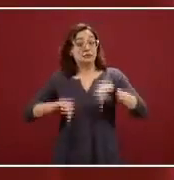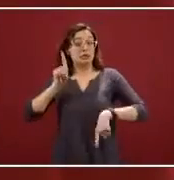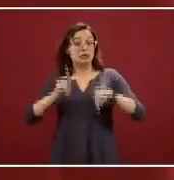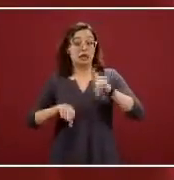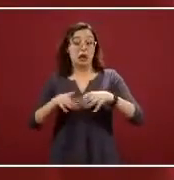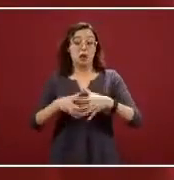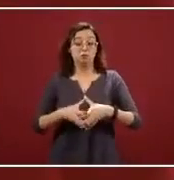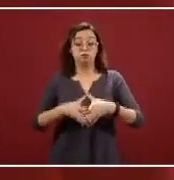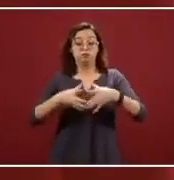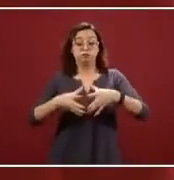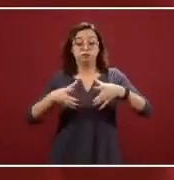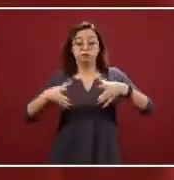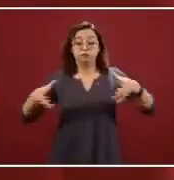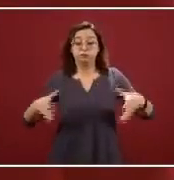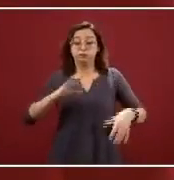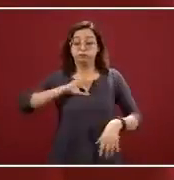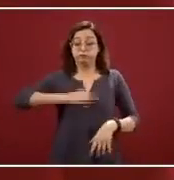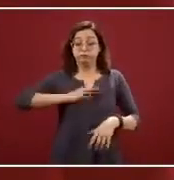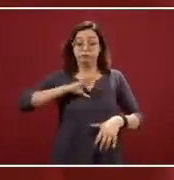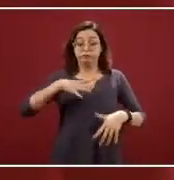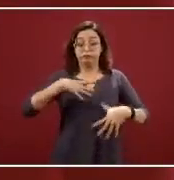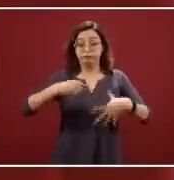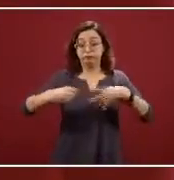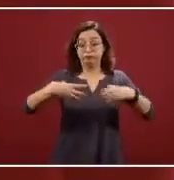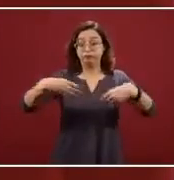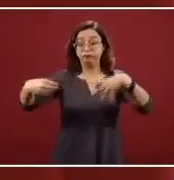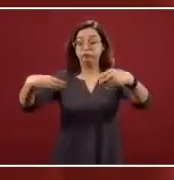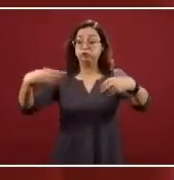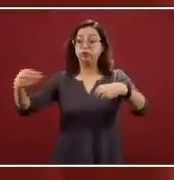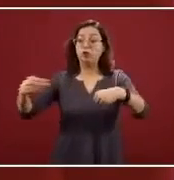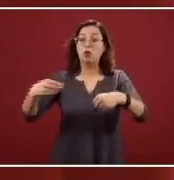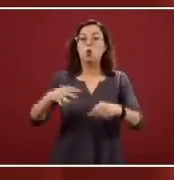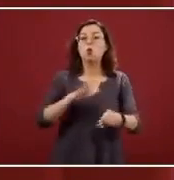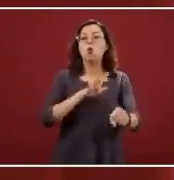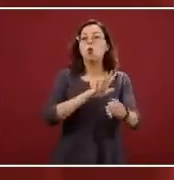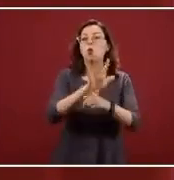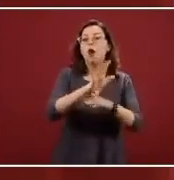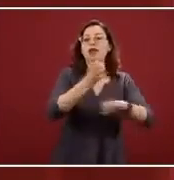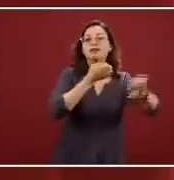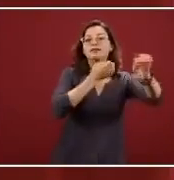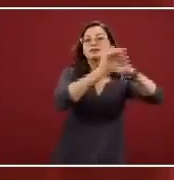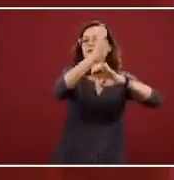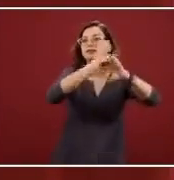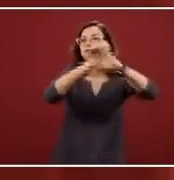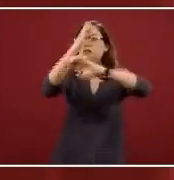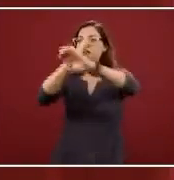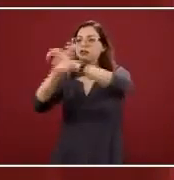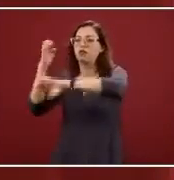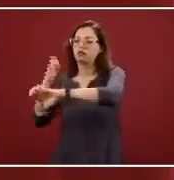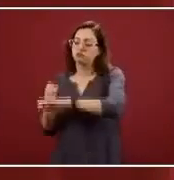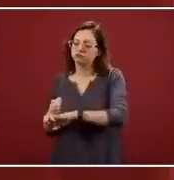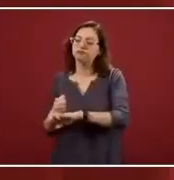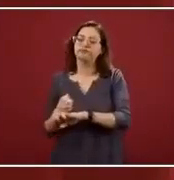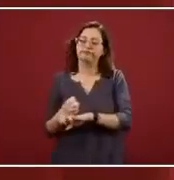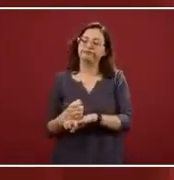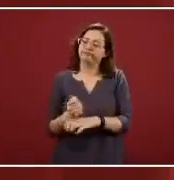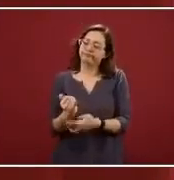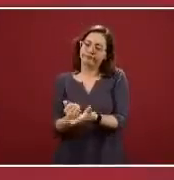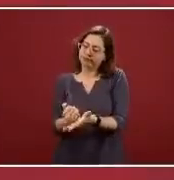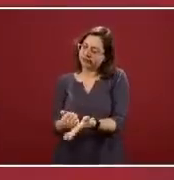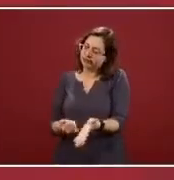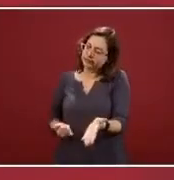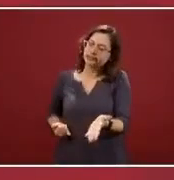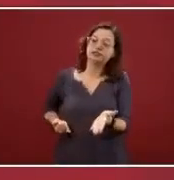cómo está afectando esto las localidades que en su momento sean turísticas, se va a operar también intervenciones de sana